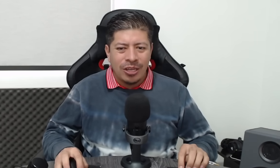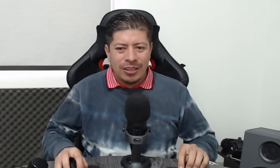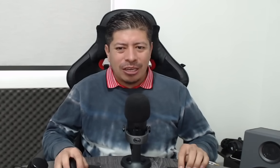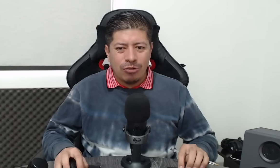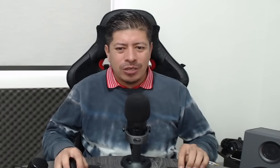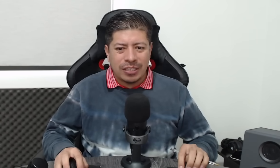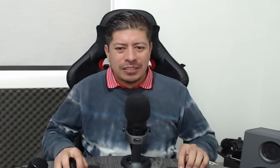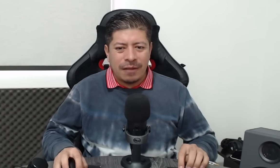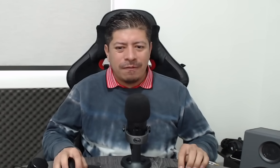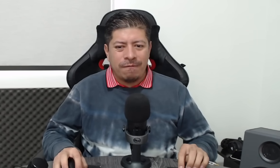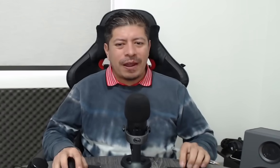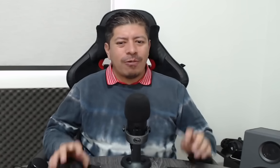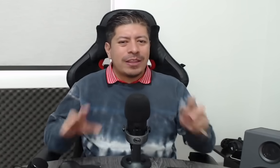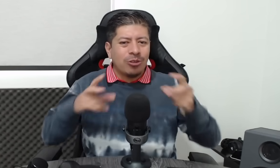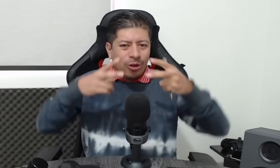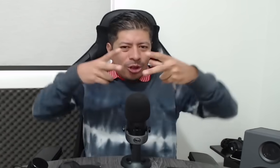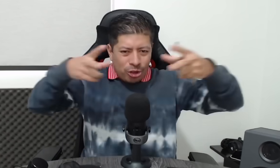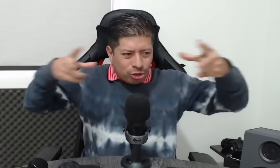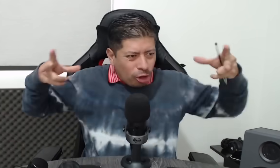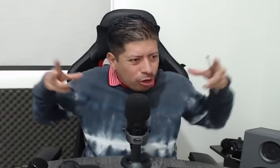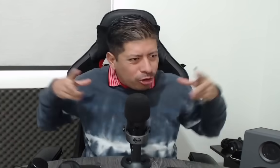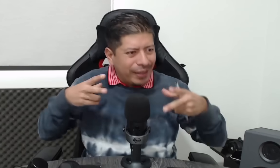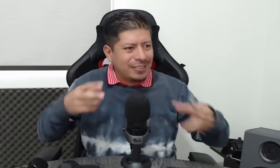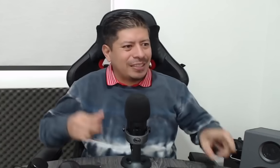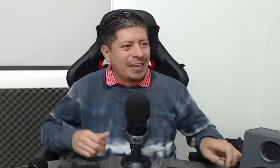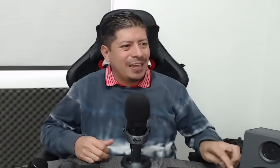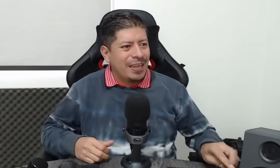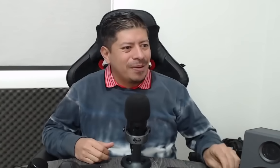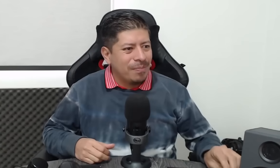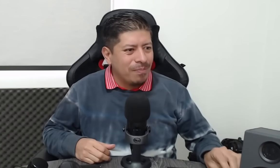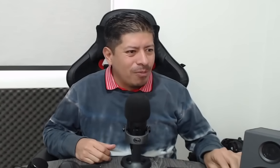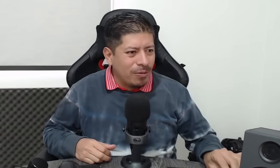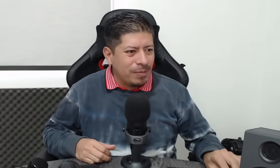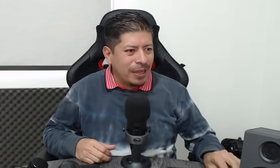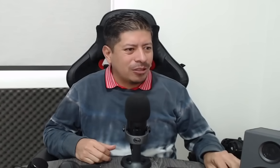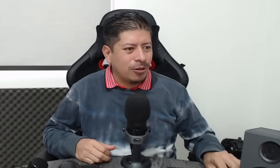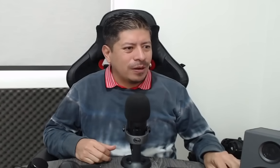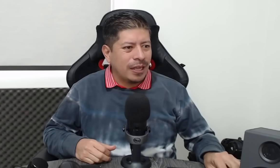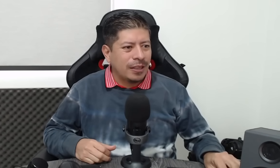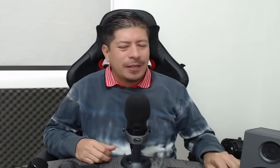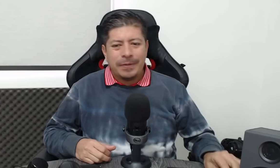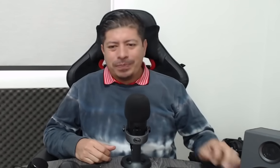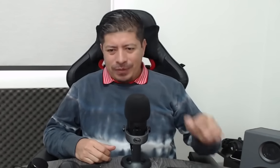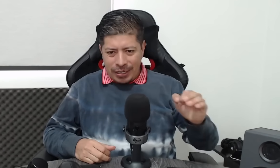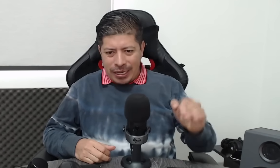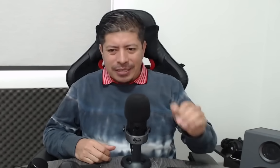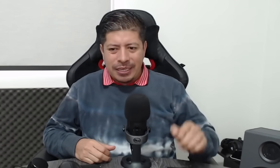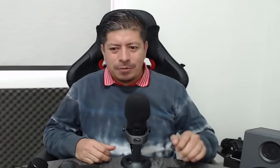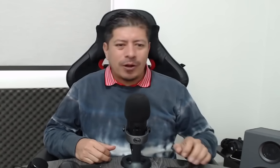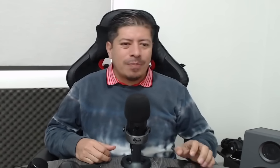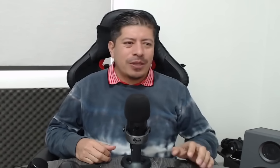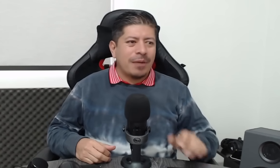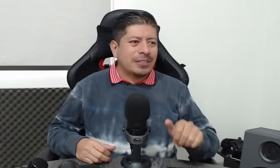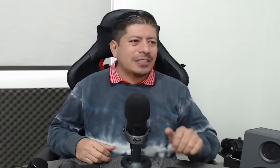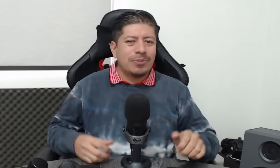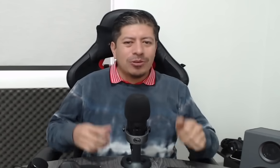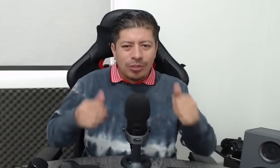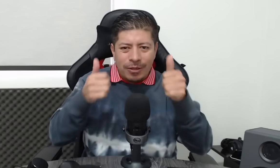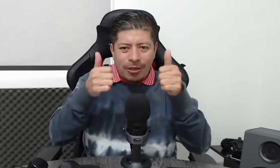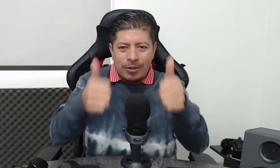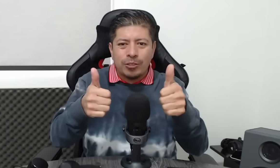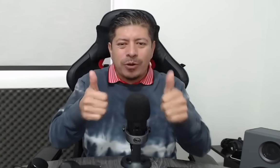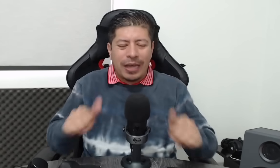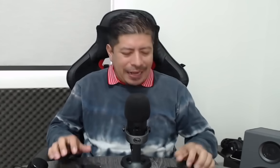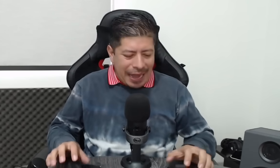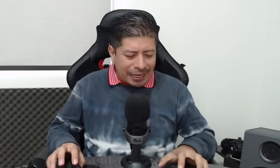cillo de cómo es que están fraguando todo este movimiento verdad gracias por acompañarme hasta este minuto